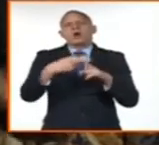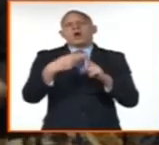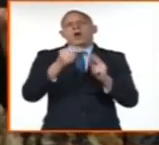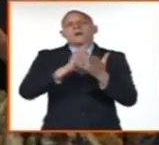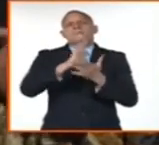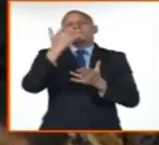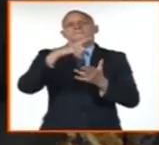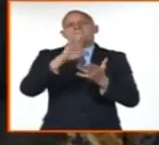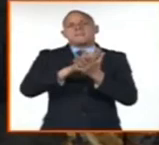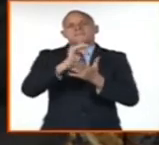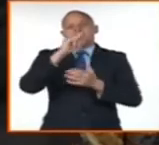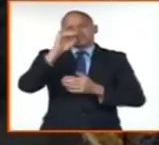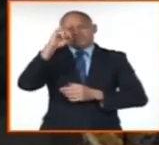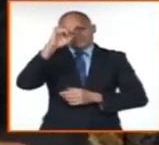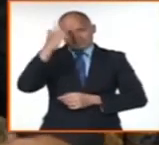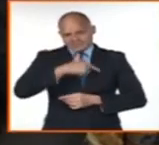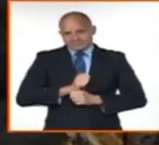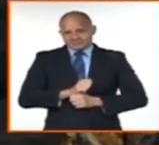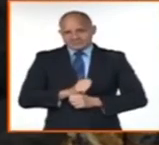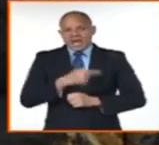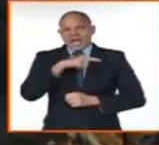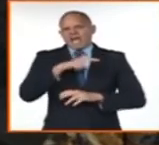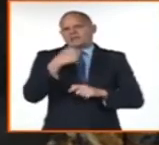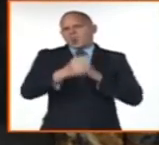nasal, que va a ser un... Viene